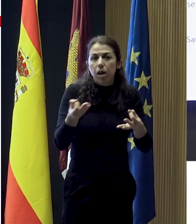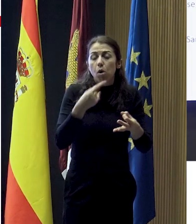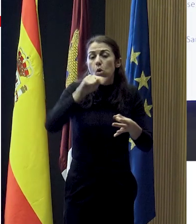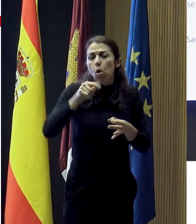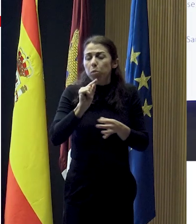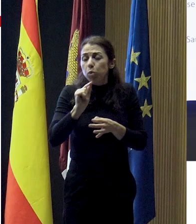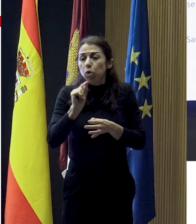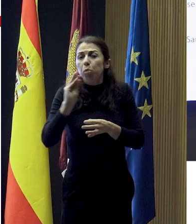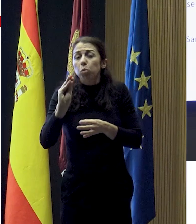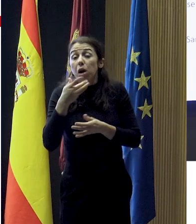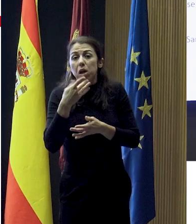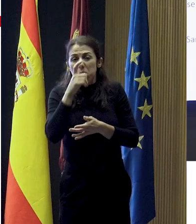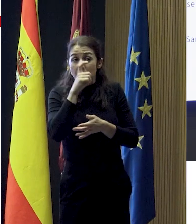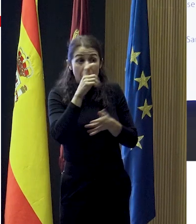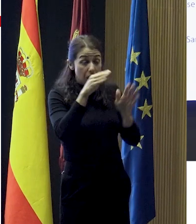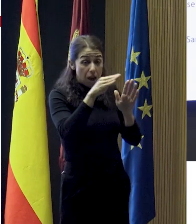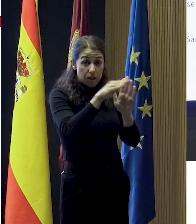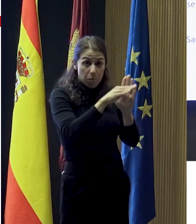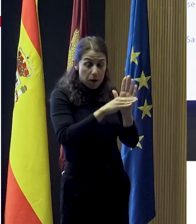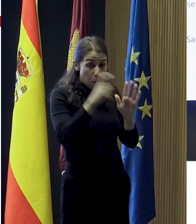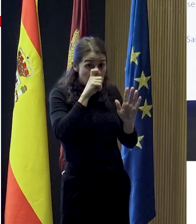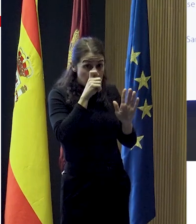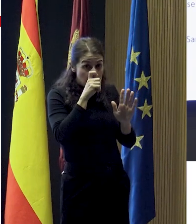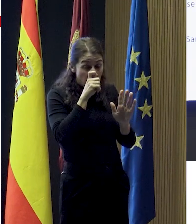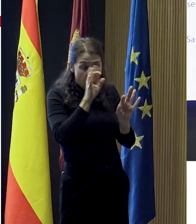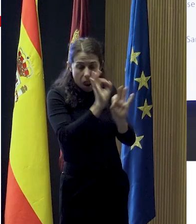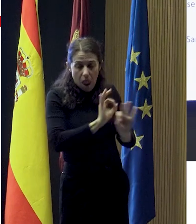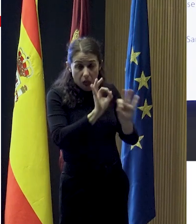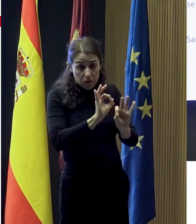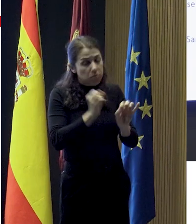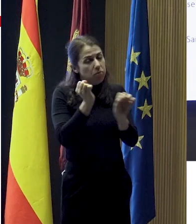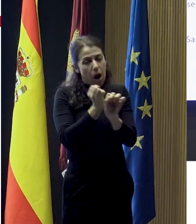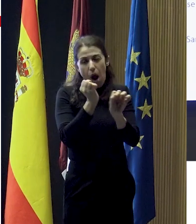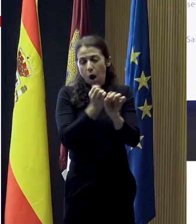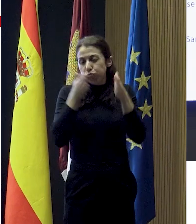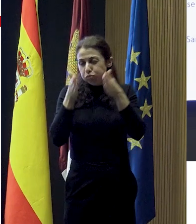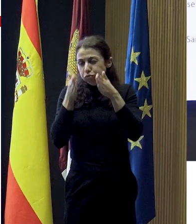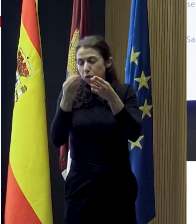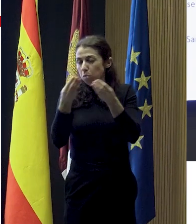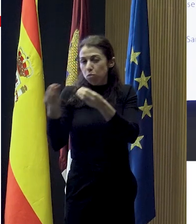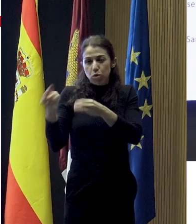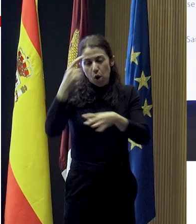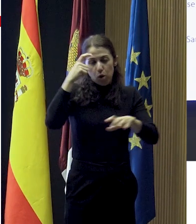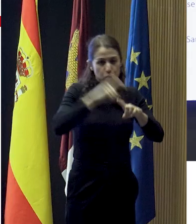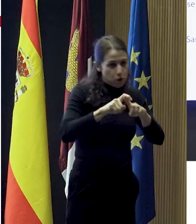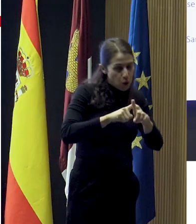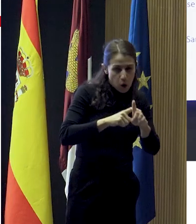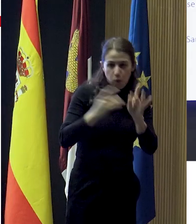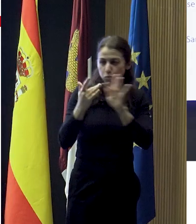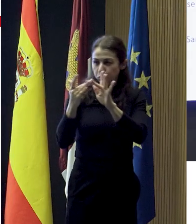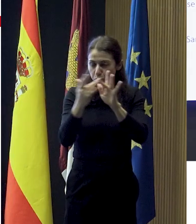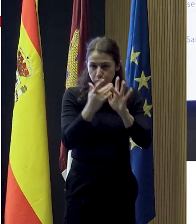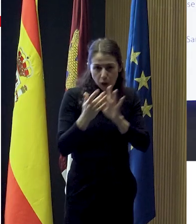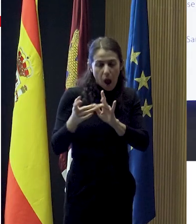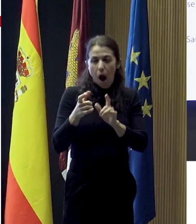minutos después y no recordaba esas pautas a seguir. Trabajaron mucho con él, fueron muchos los psicólogos y los clínicos